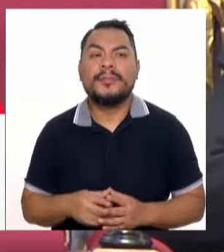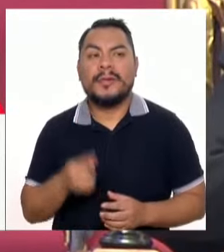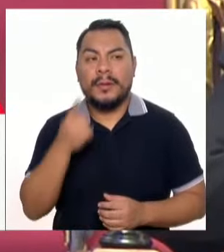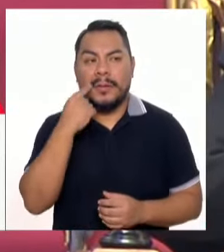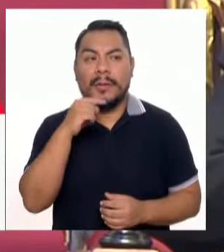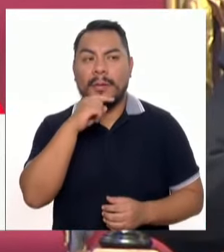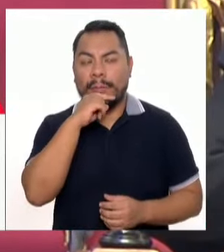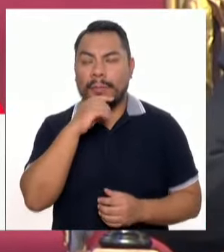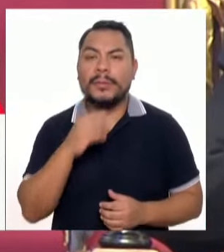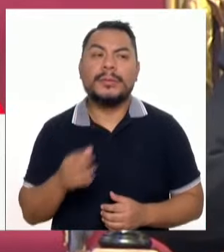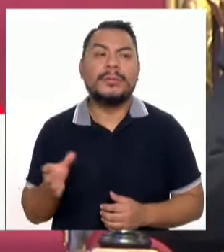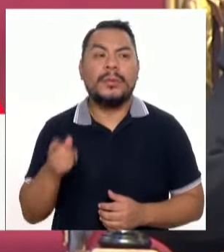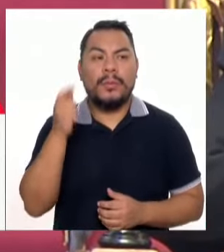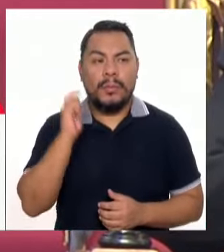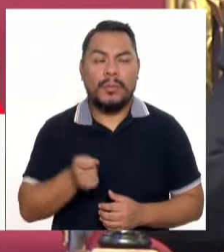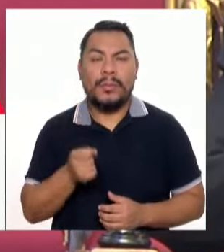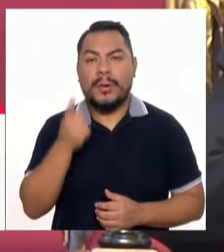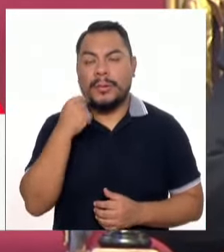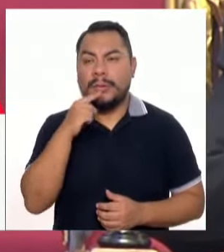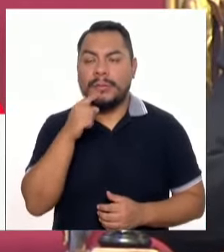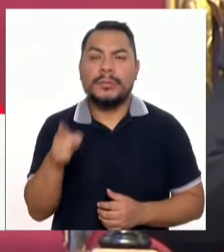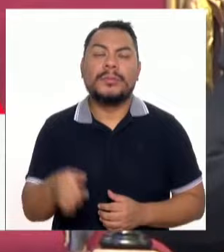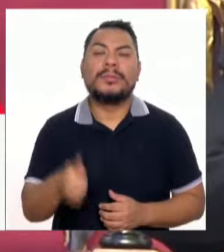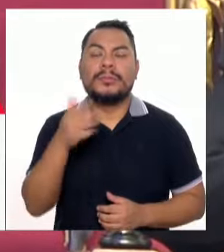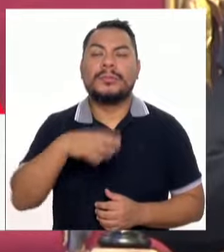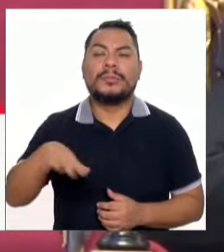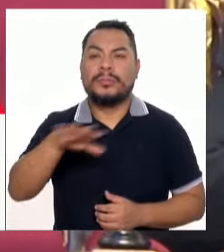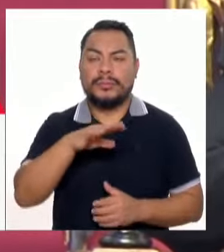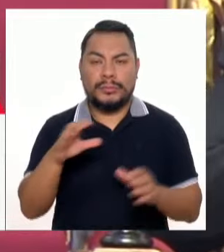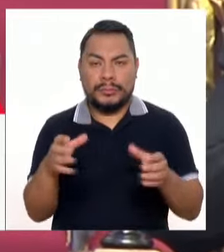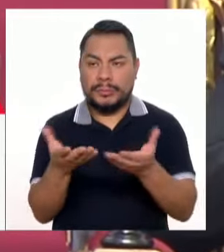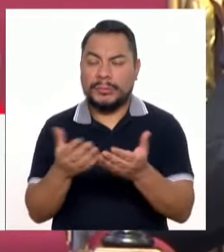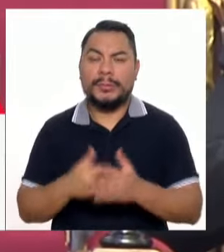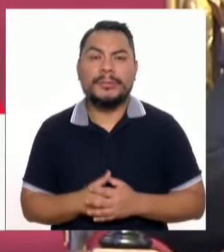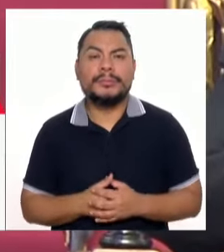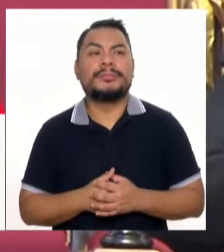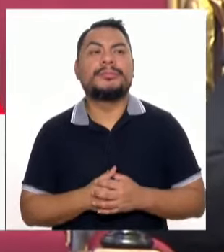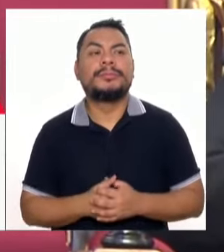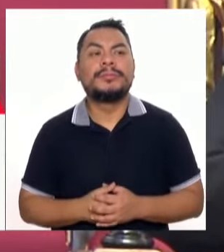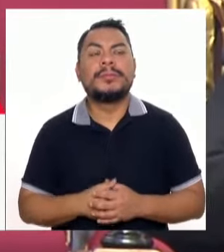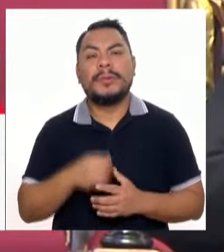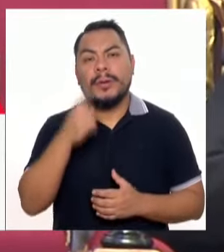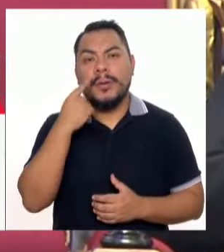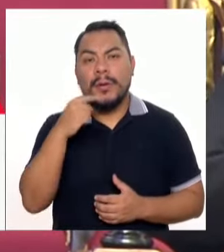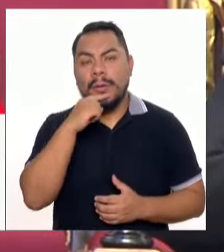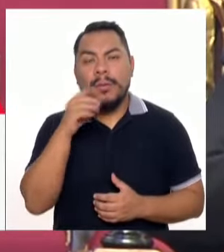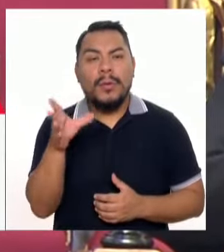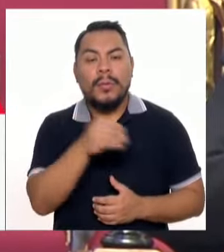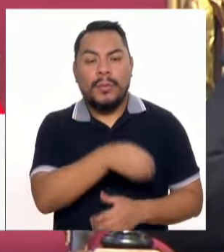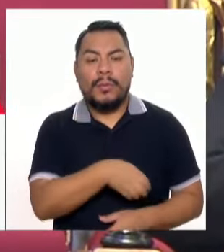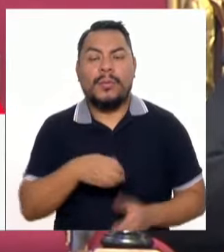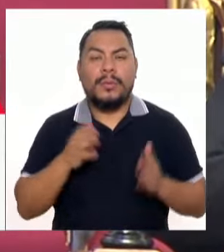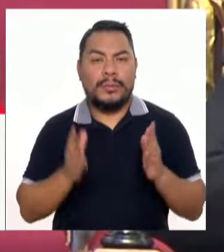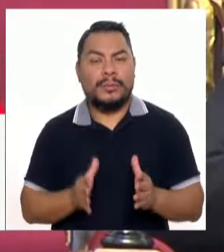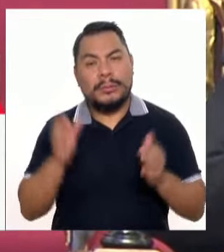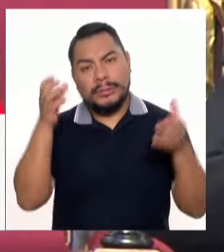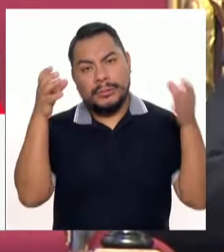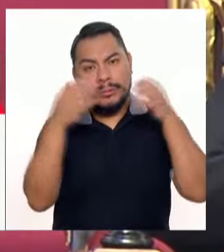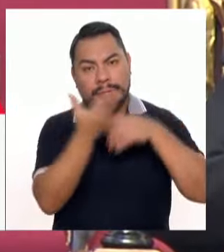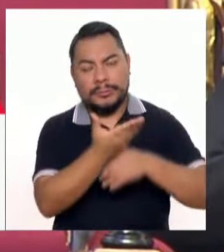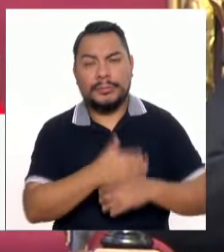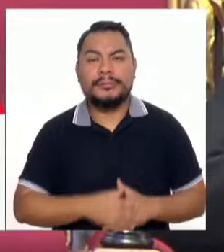y señores jueces y juezas supremos titulares, señoras y señores congresistas de la